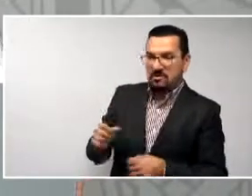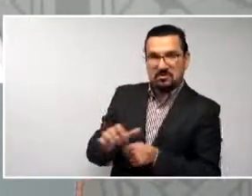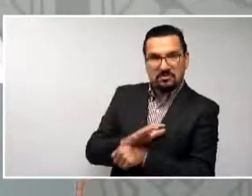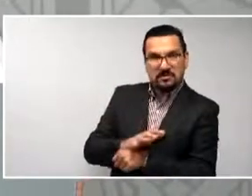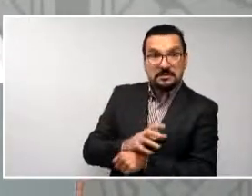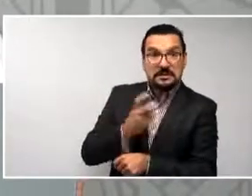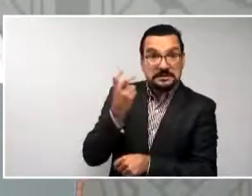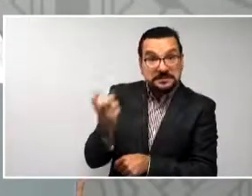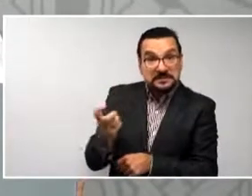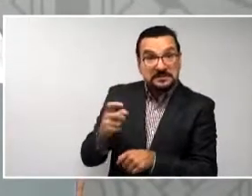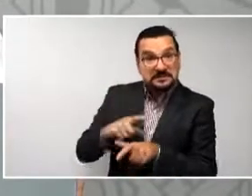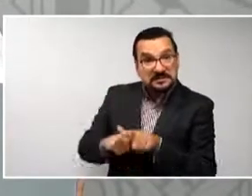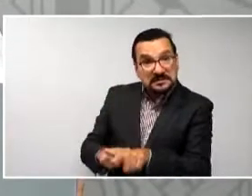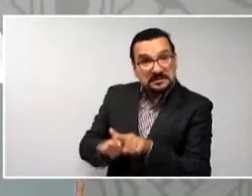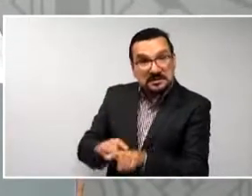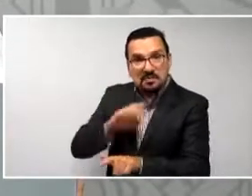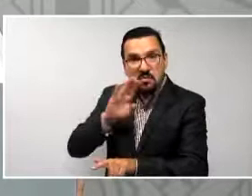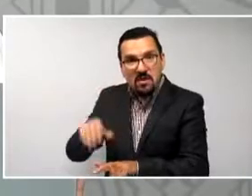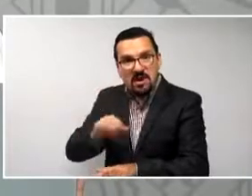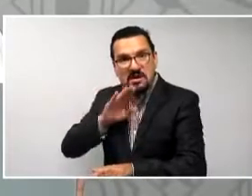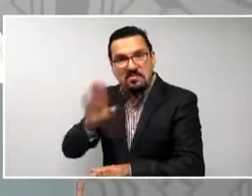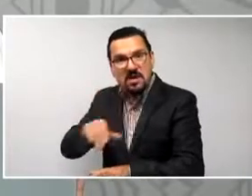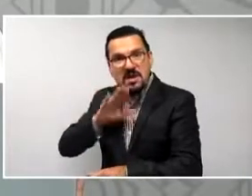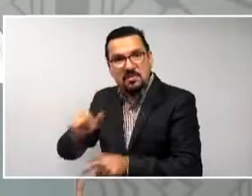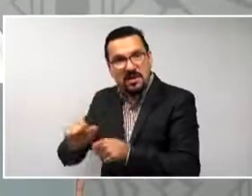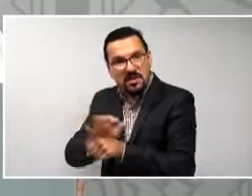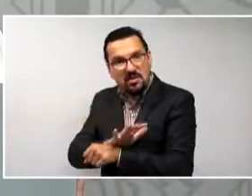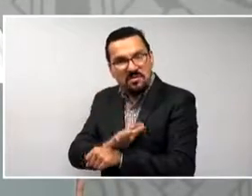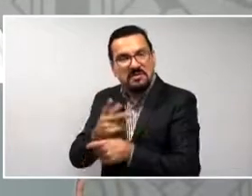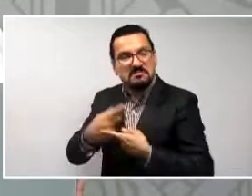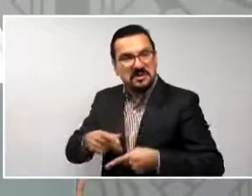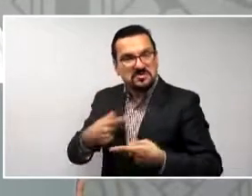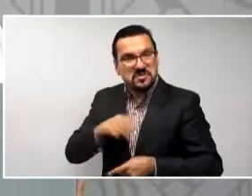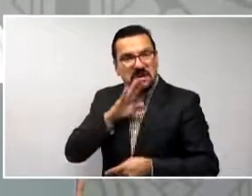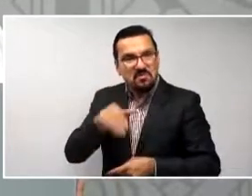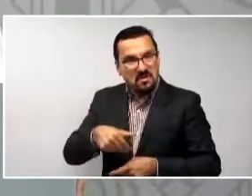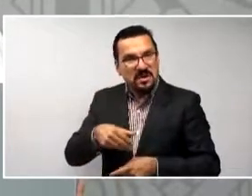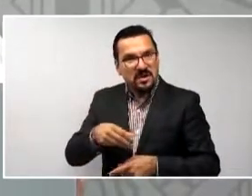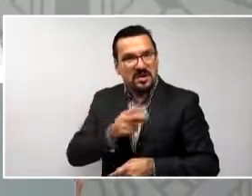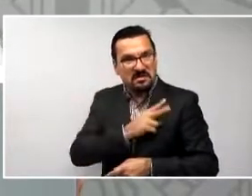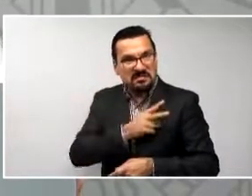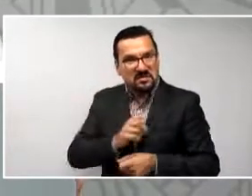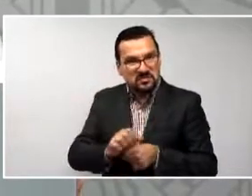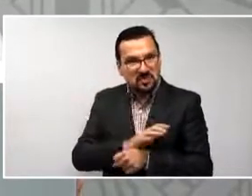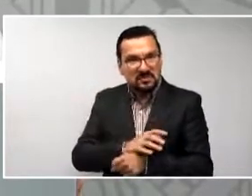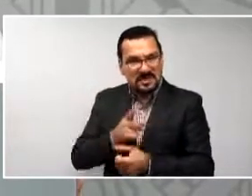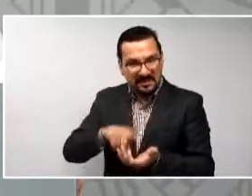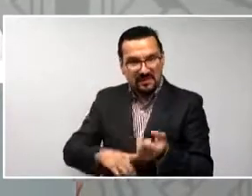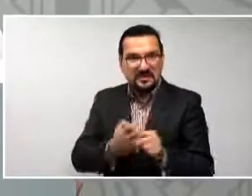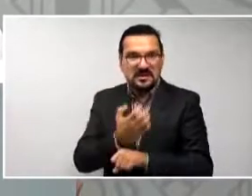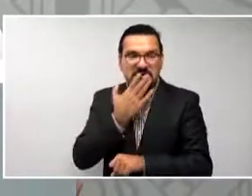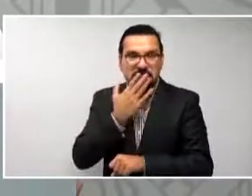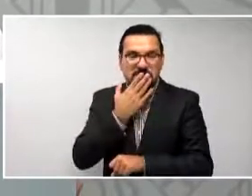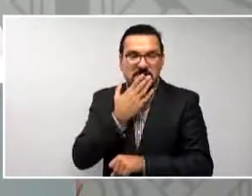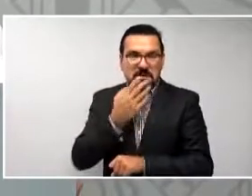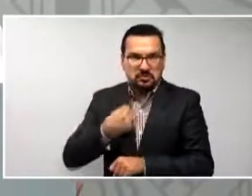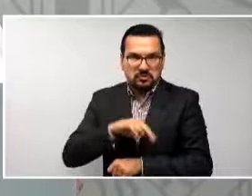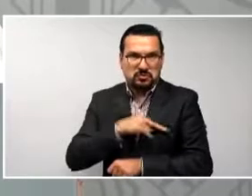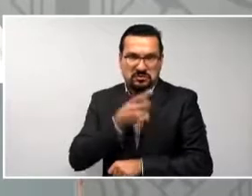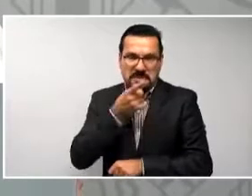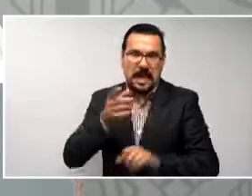viendo un muerto el fallecimiento por comida en el estado no podremos